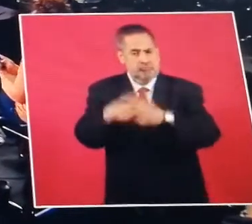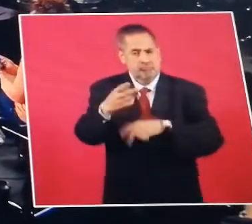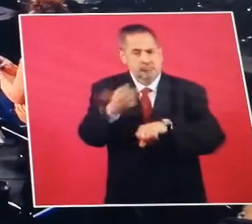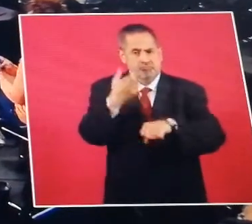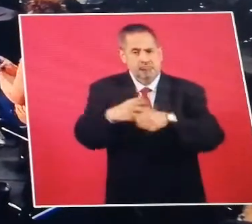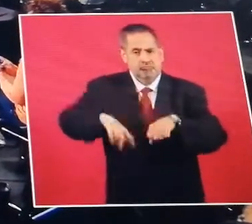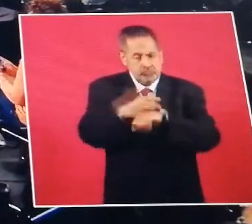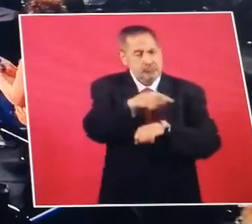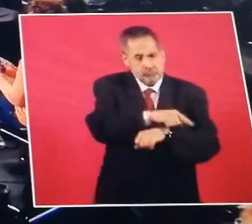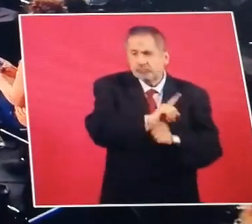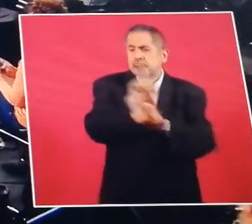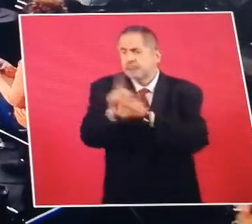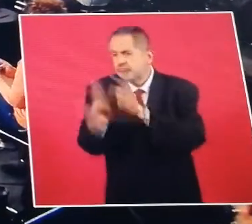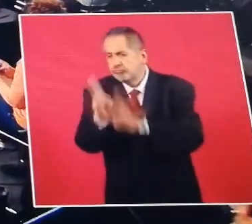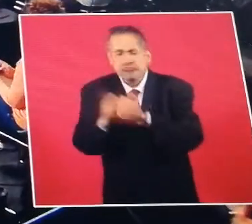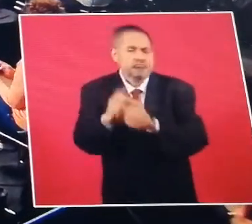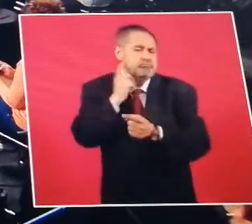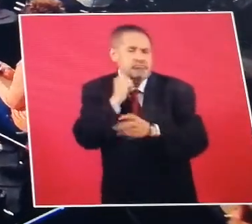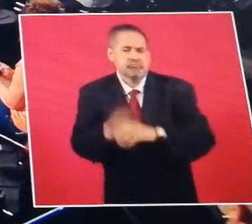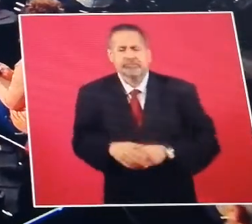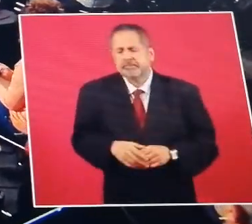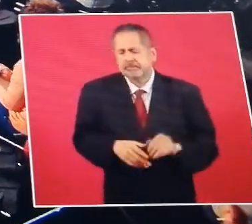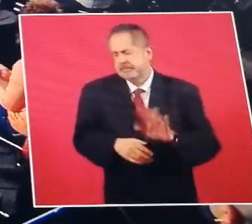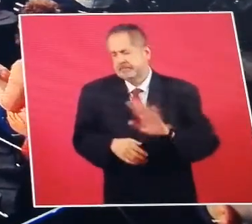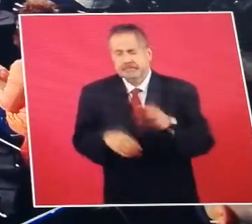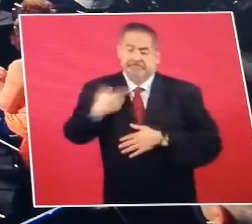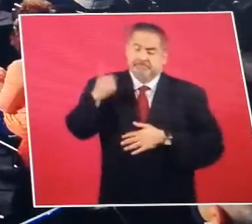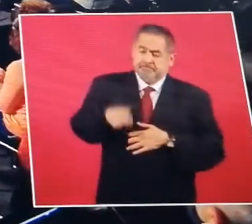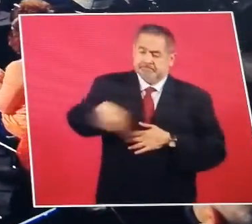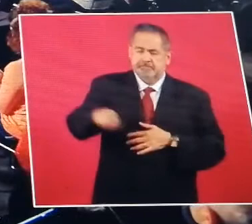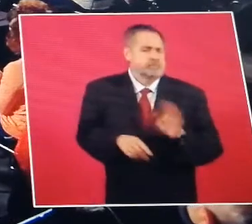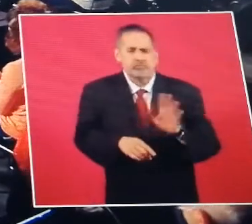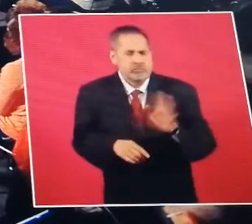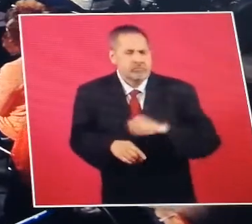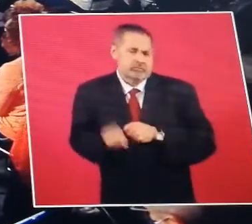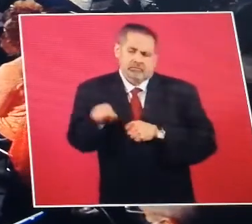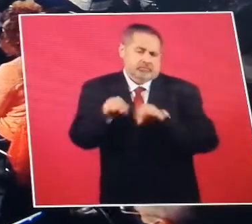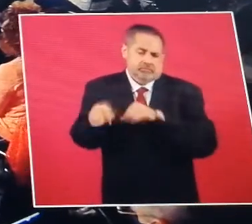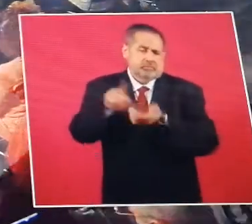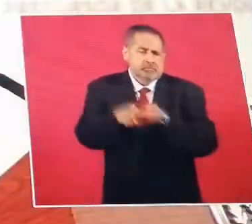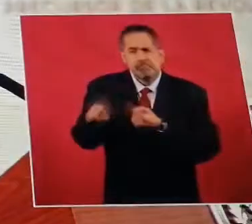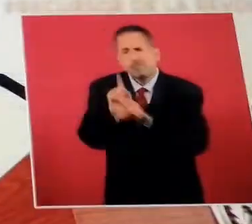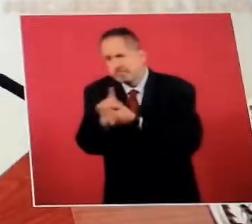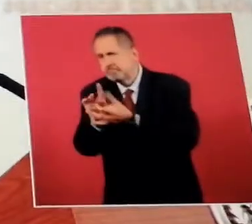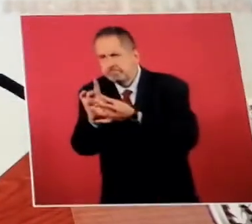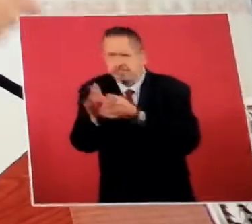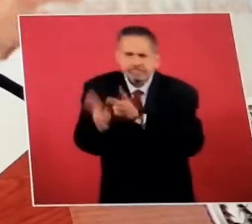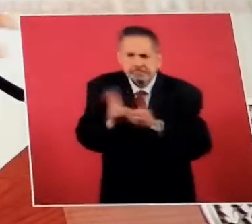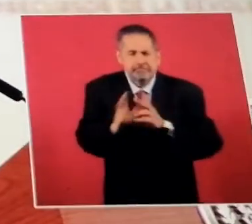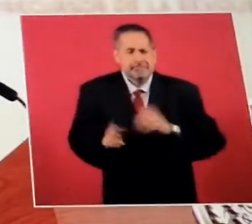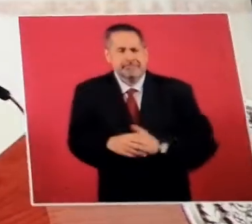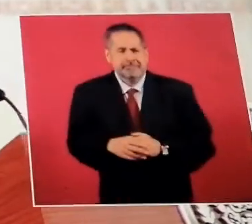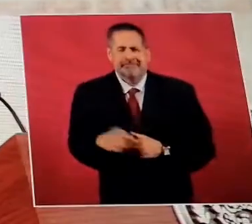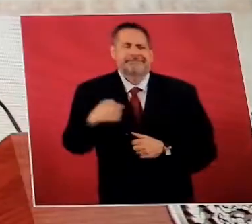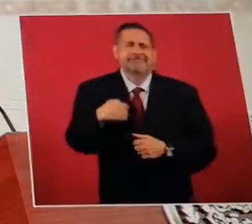secretario de Gobernación a platicar con los legisladores? Pues no, como instrucción, es parte de su trabajo. No voy a estar